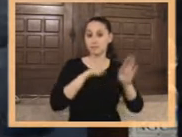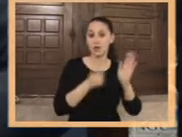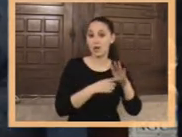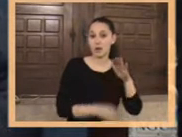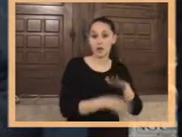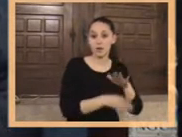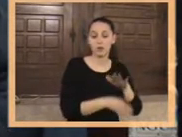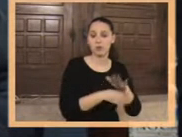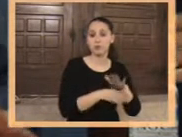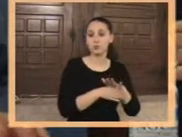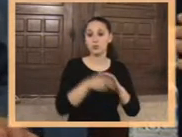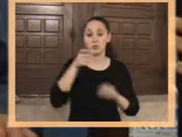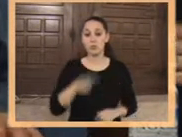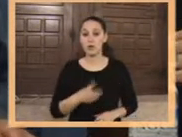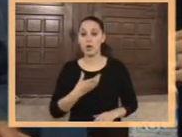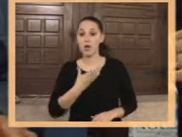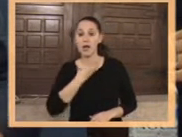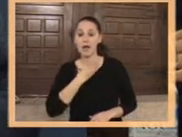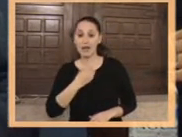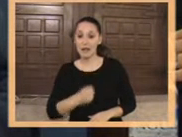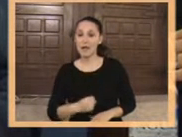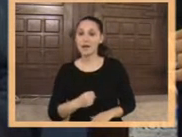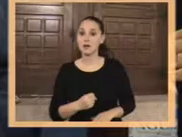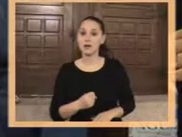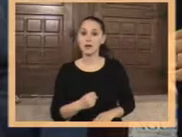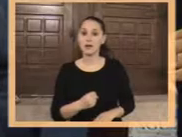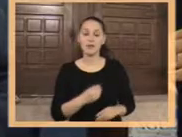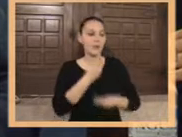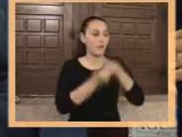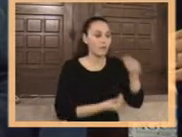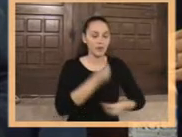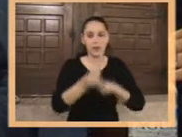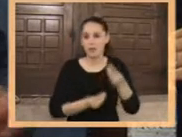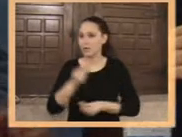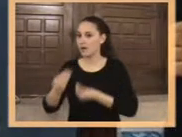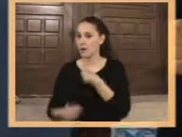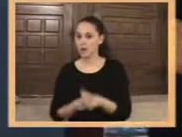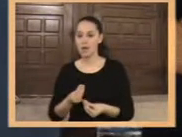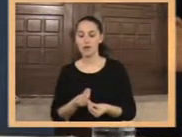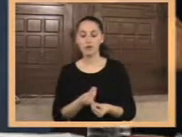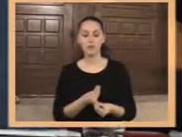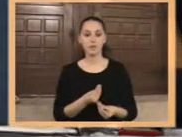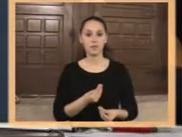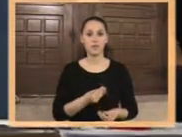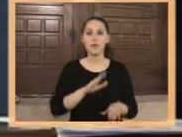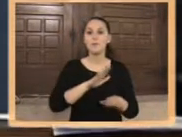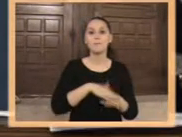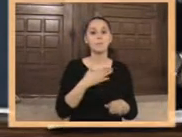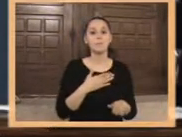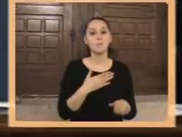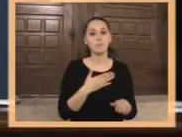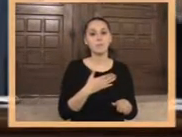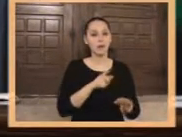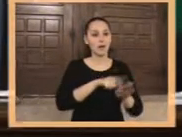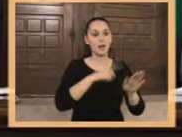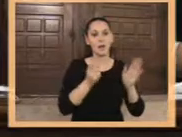si no tiene buen fin esta moción, a emprender cuantas acciones legales fueran necesarias para combatir dicho artículo y que fueran competencias